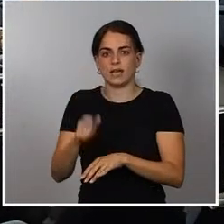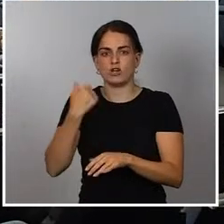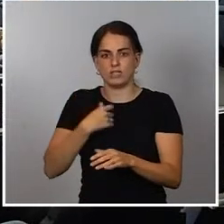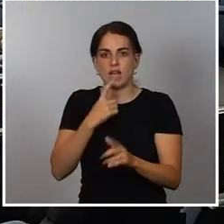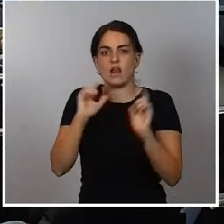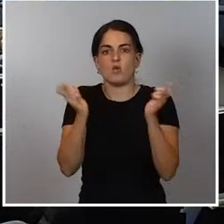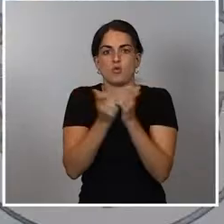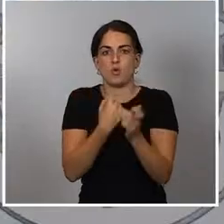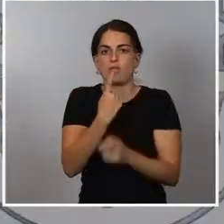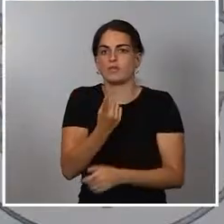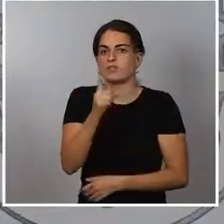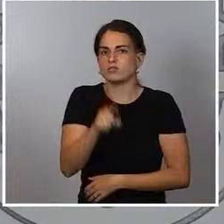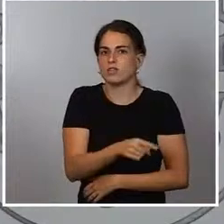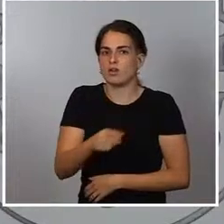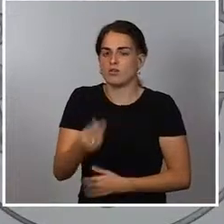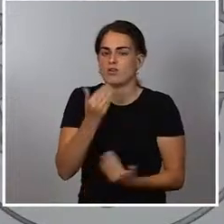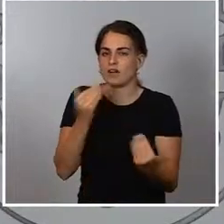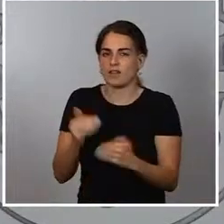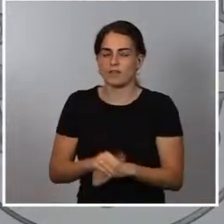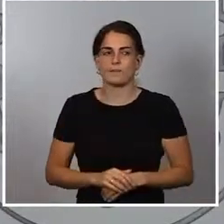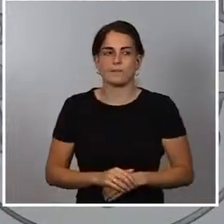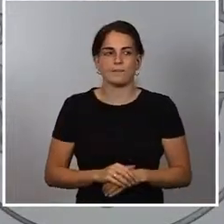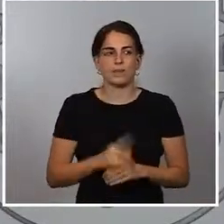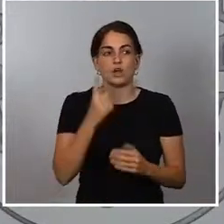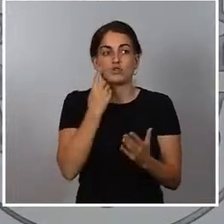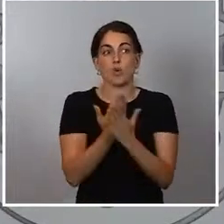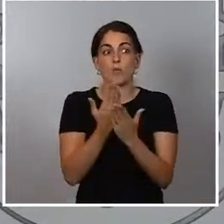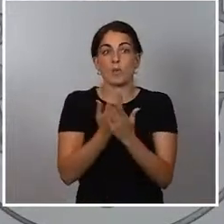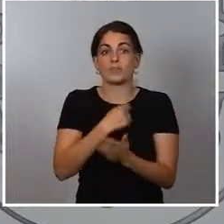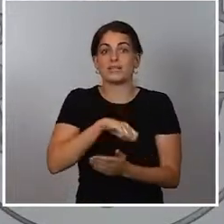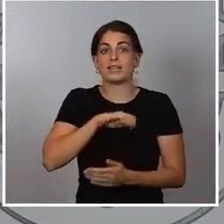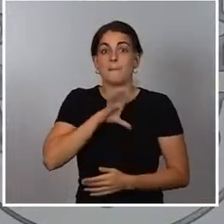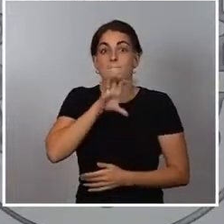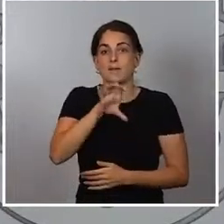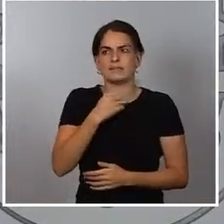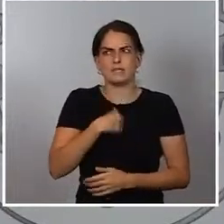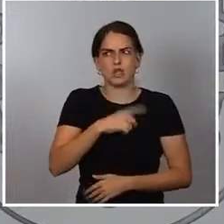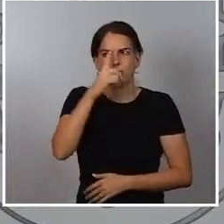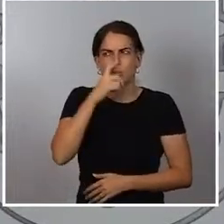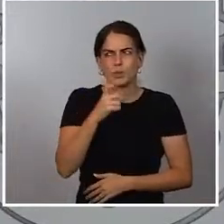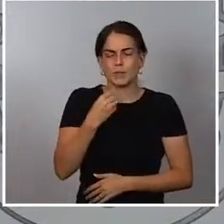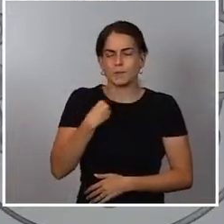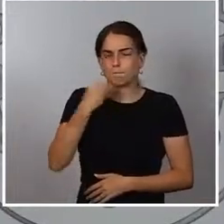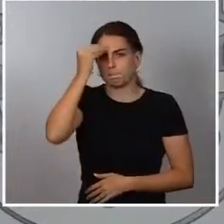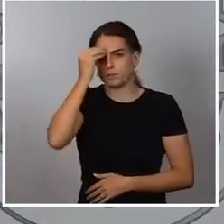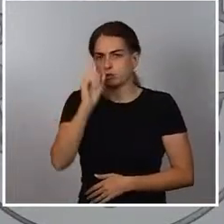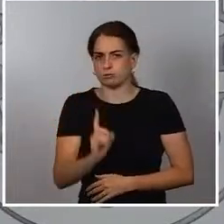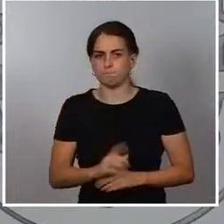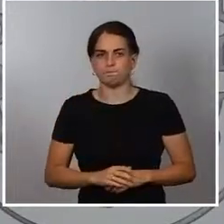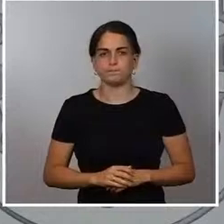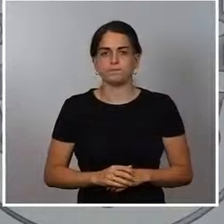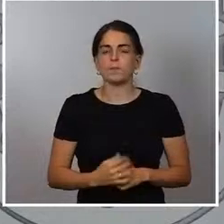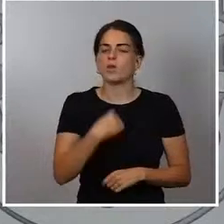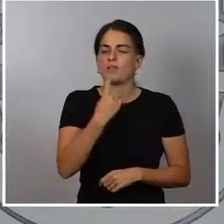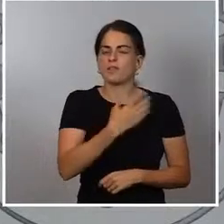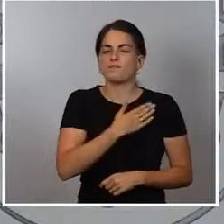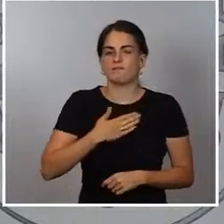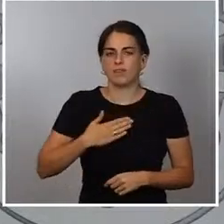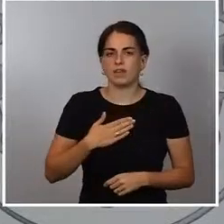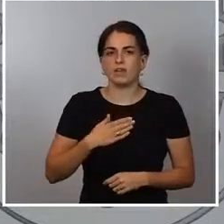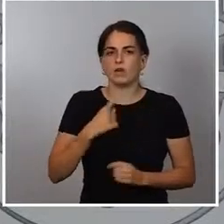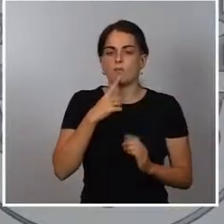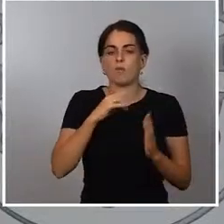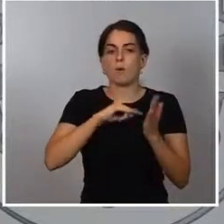en esos términos de propuesta de país que yo recuerde no pero lo que le quiero decir es que los tras los planes las